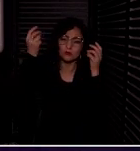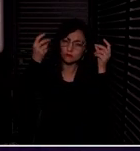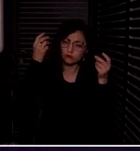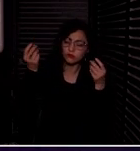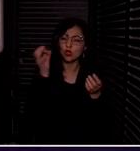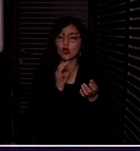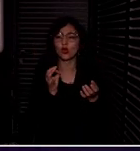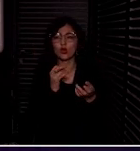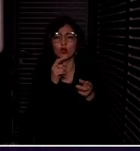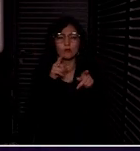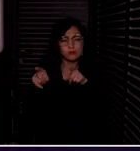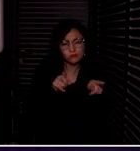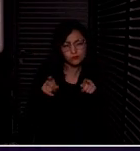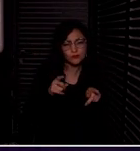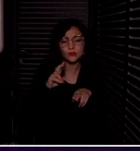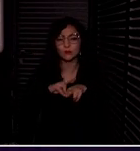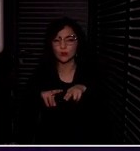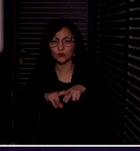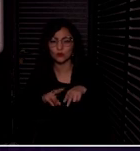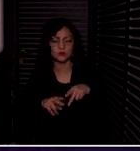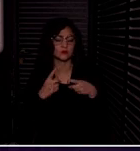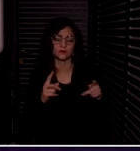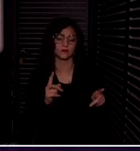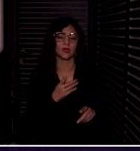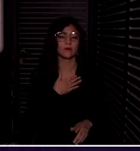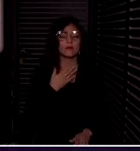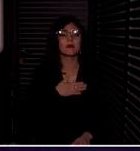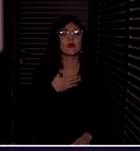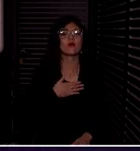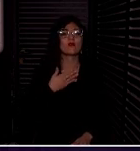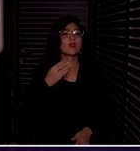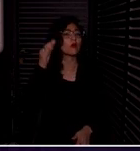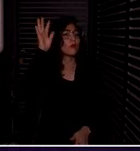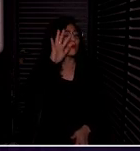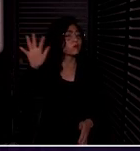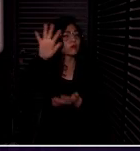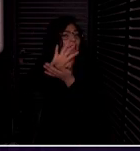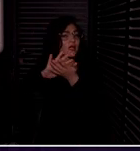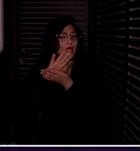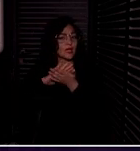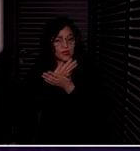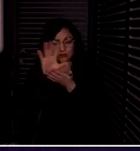si cogestionan y coproducen. A mí siempre me gusta poner la metáfora de un elemento poco